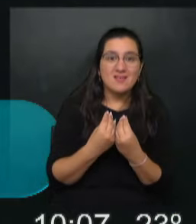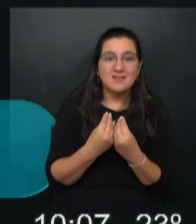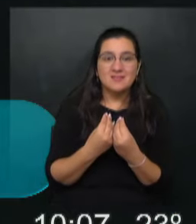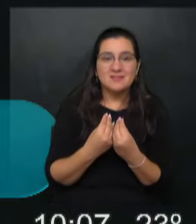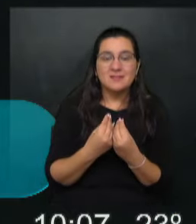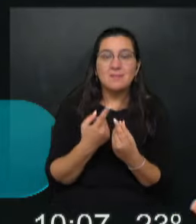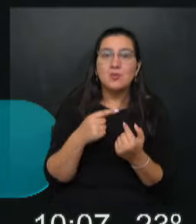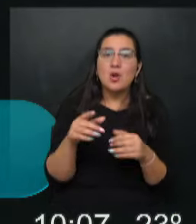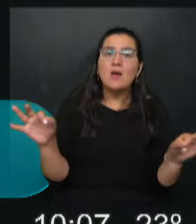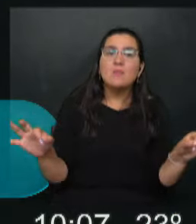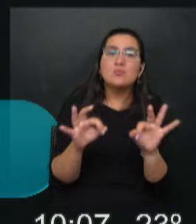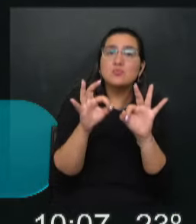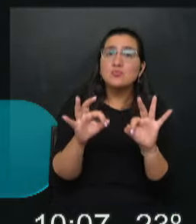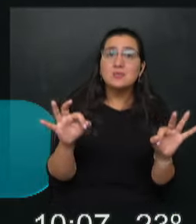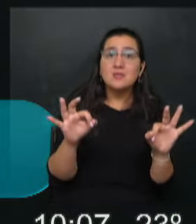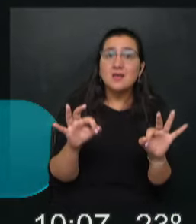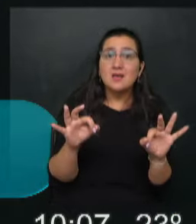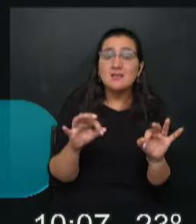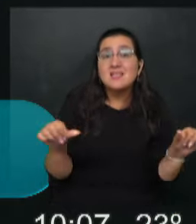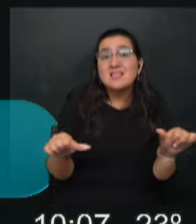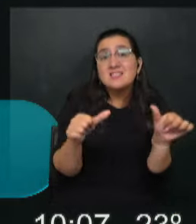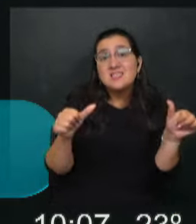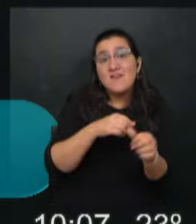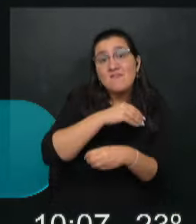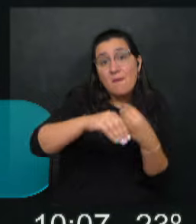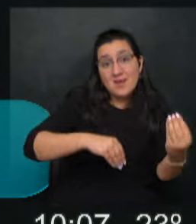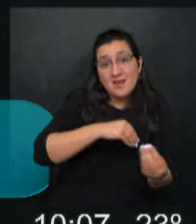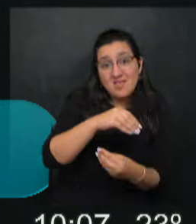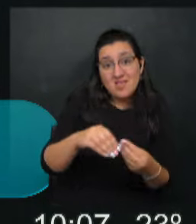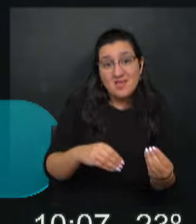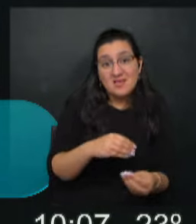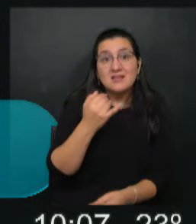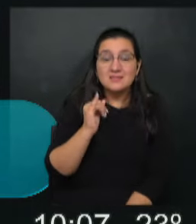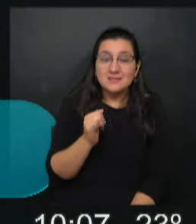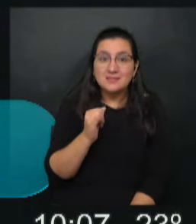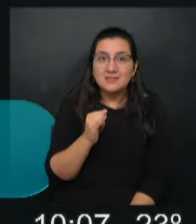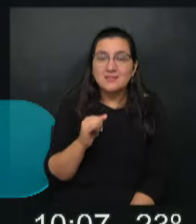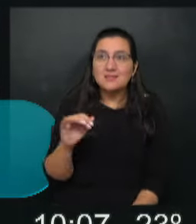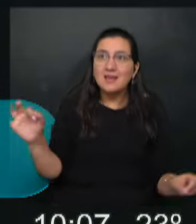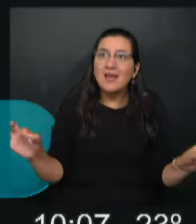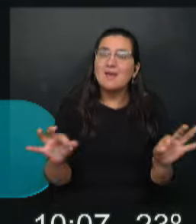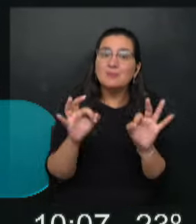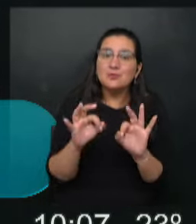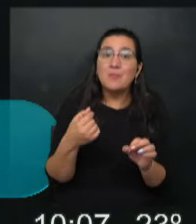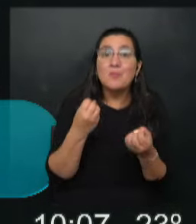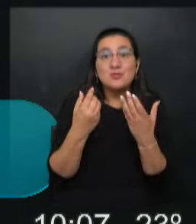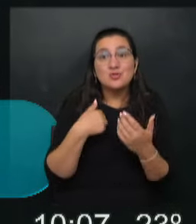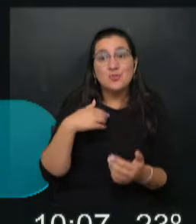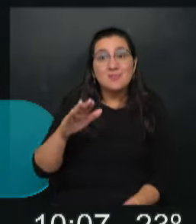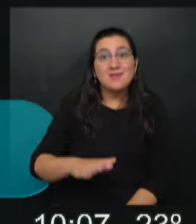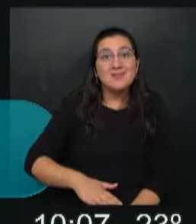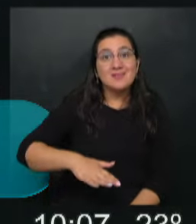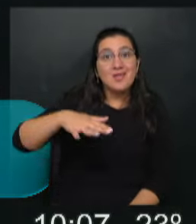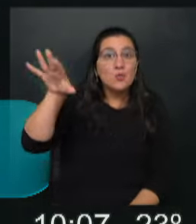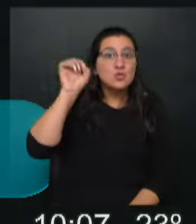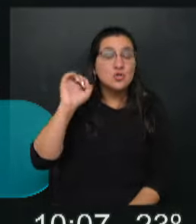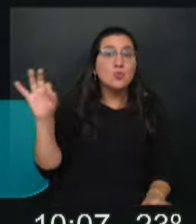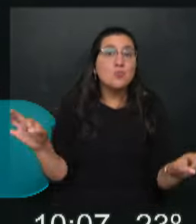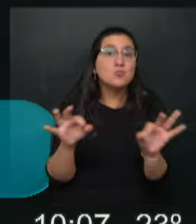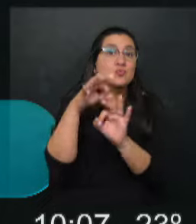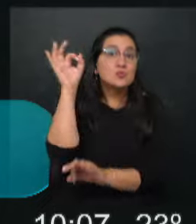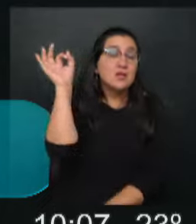esa, de que la música era en familia. Yo creo que sí, creo que, que las músicas más, por eso me crié también escuchando música en inglés, porque las